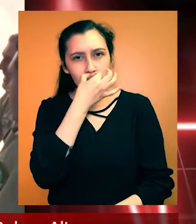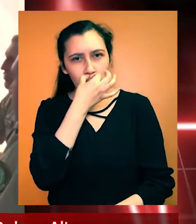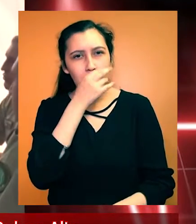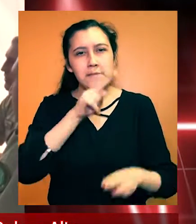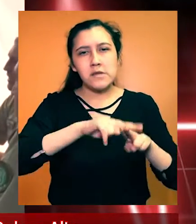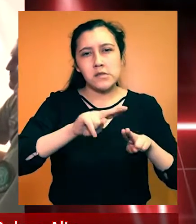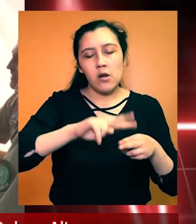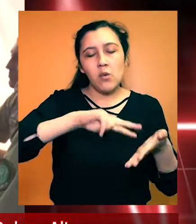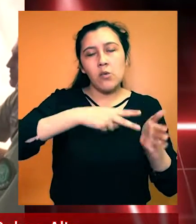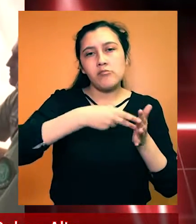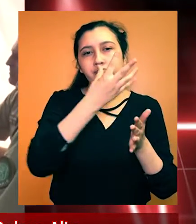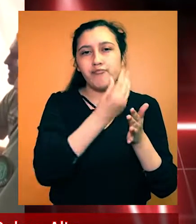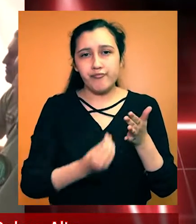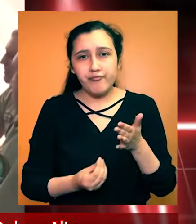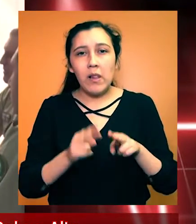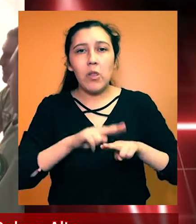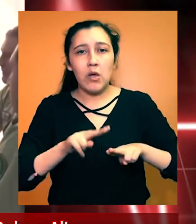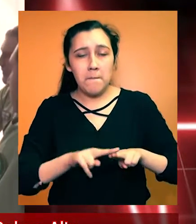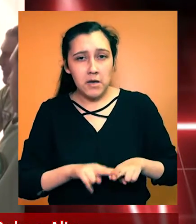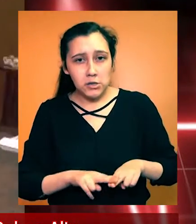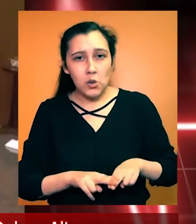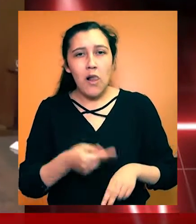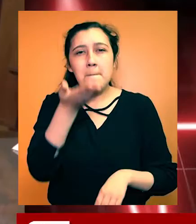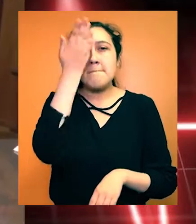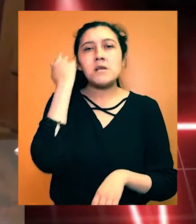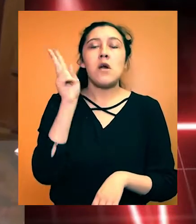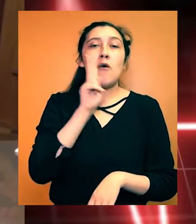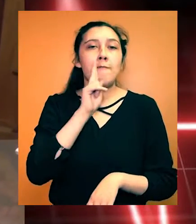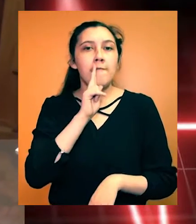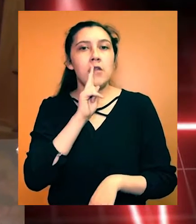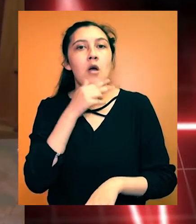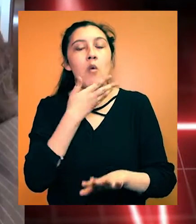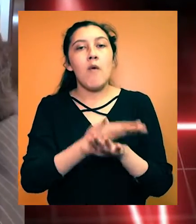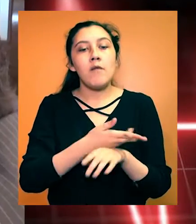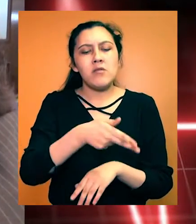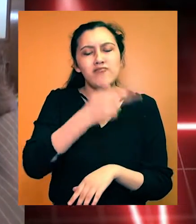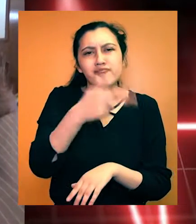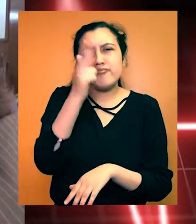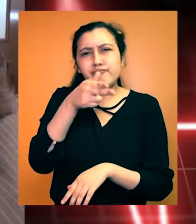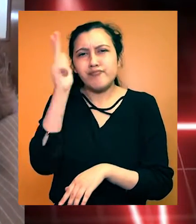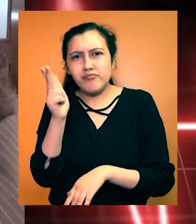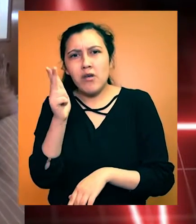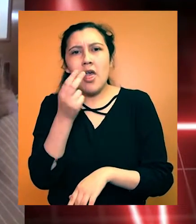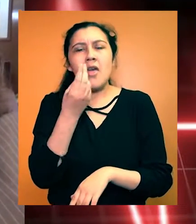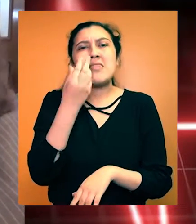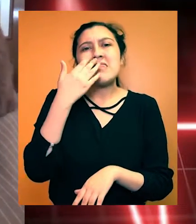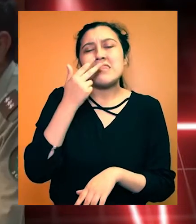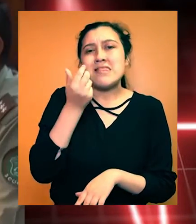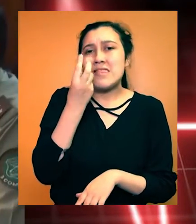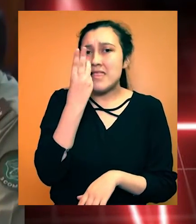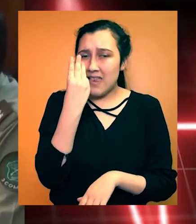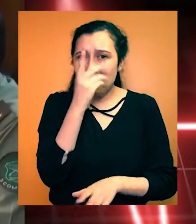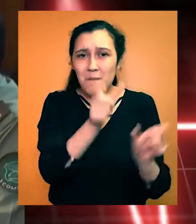solución a corto plazo de lo acontecido el pasado viernes en el sector de Ragüe Alto, en donde hubo balaceras que dejaron como consecuencia a 13